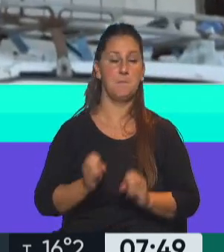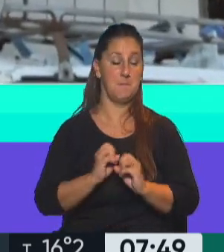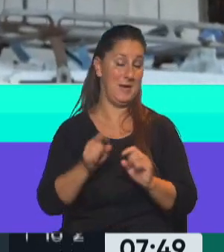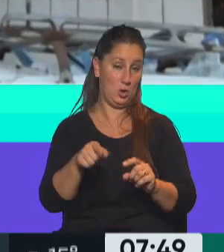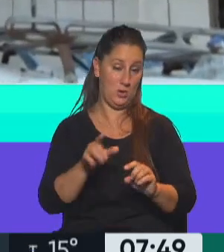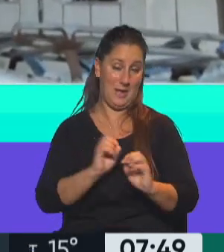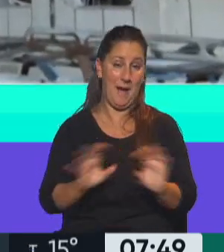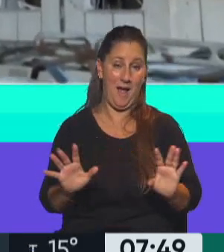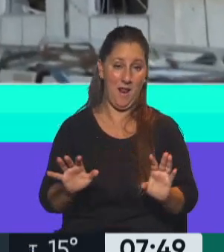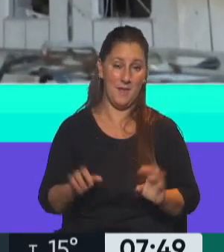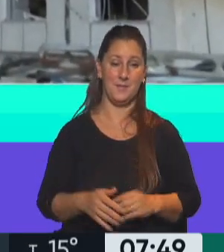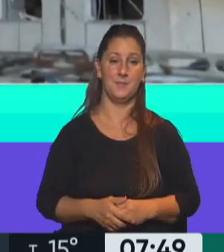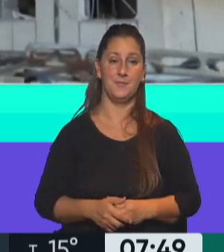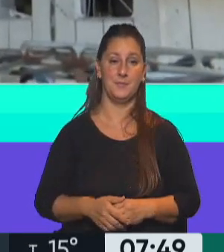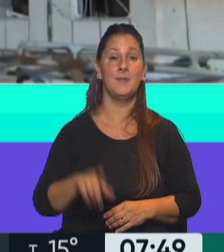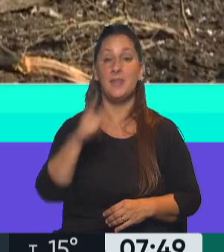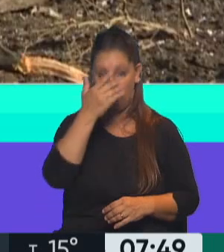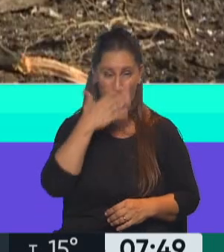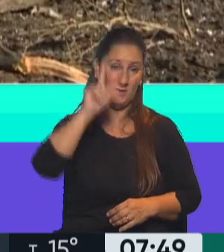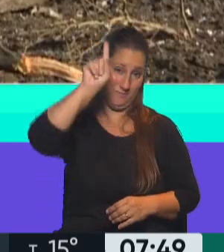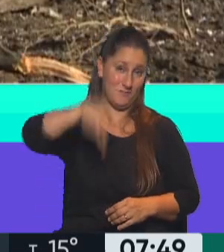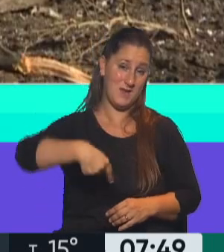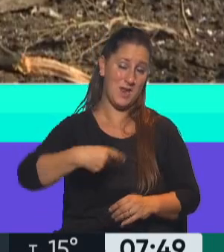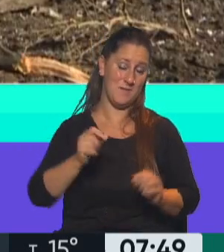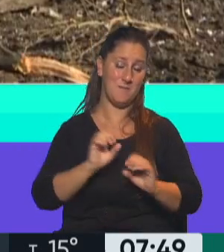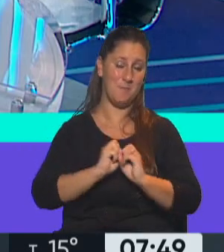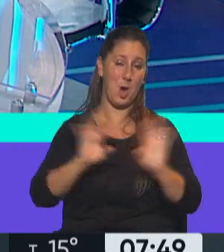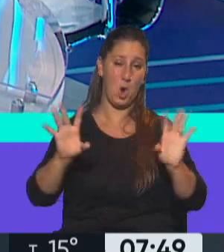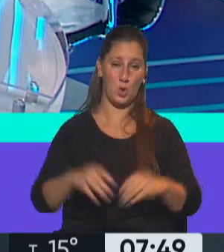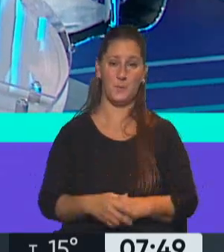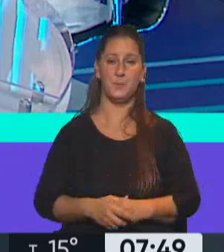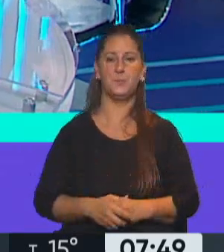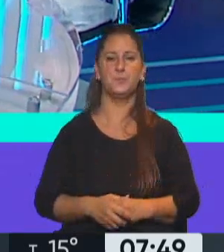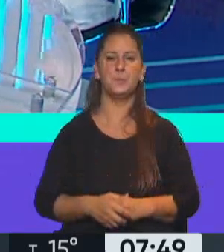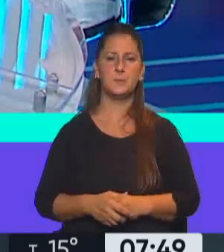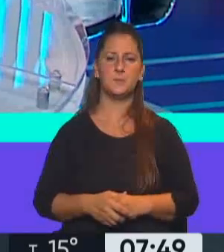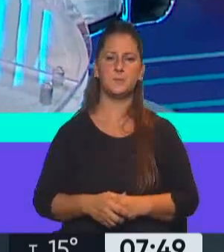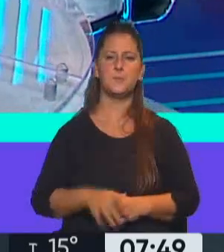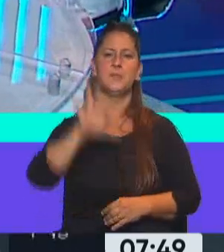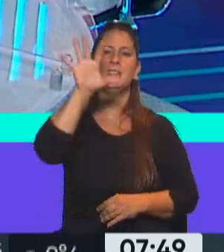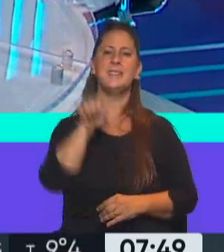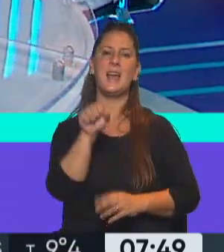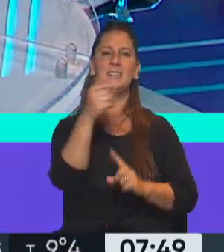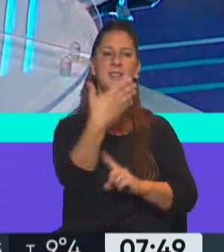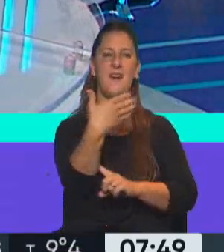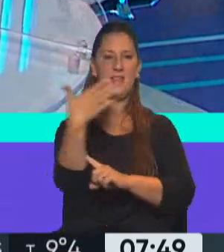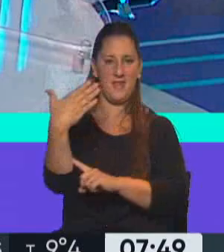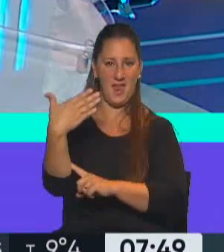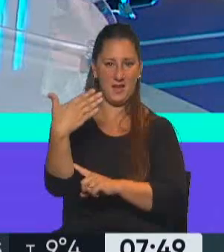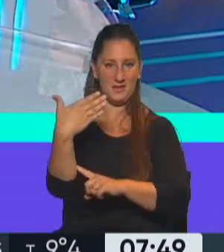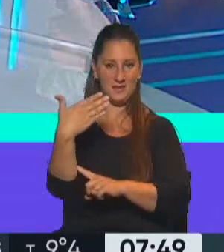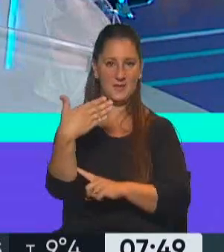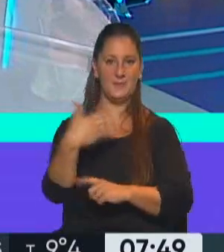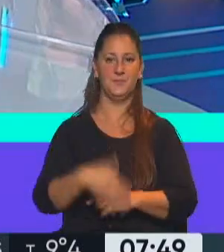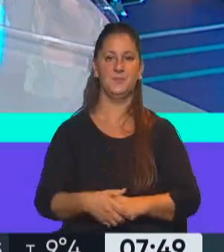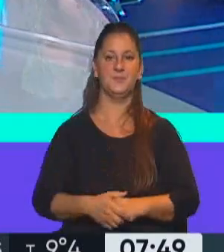malo. Nosotros vamos a cosechar las consecuencias de esto. Es malísimo. Ignacio, trajiste las banderas de las repúblicas, porque bueno, también